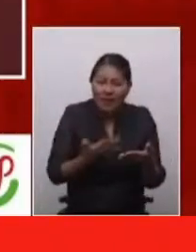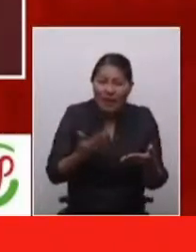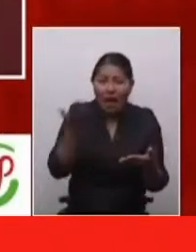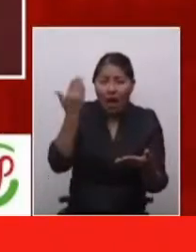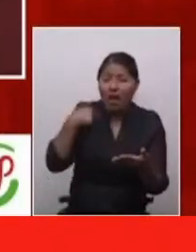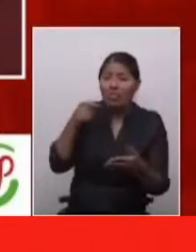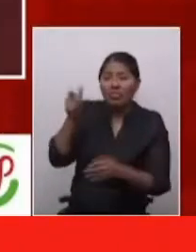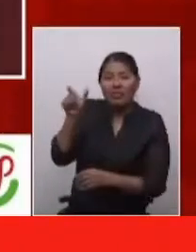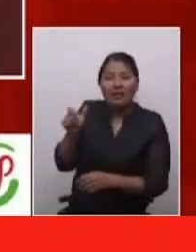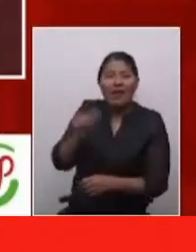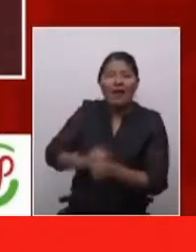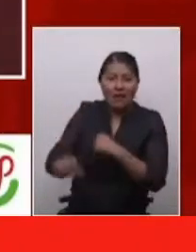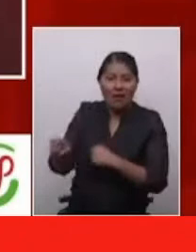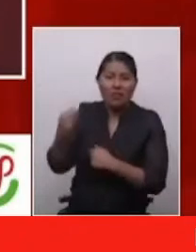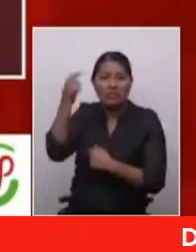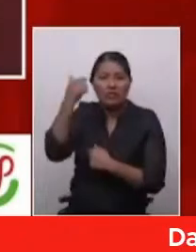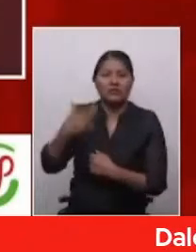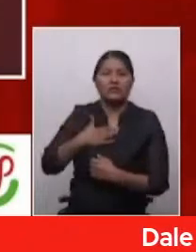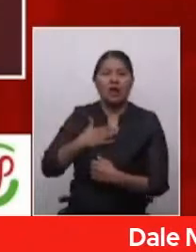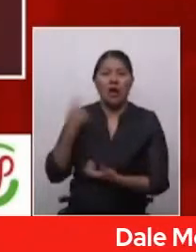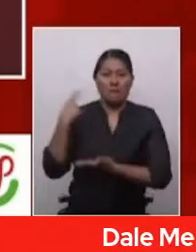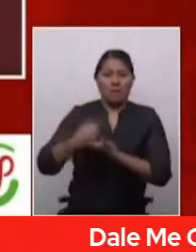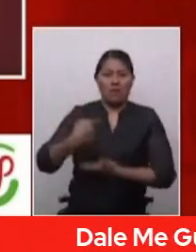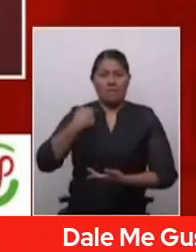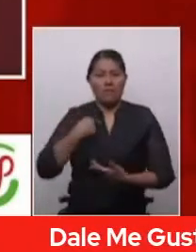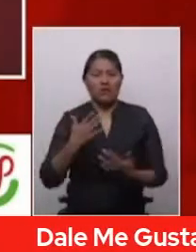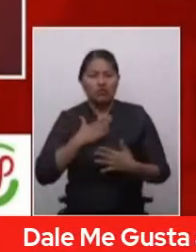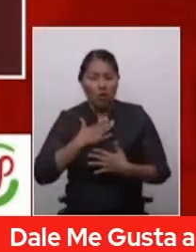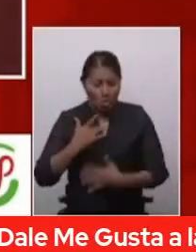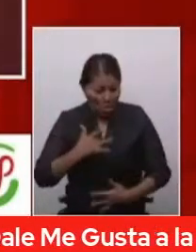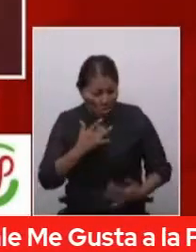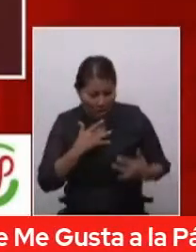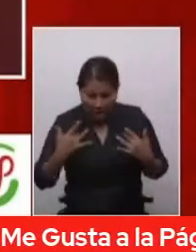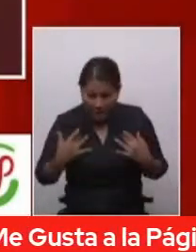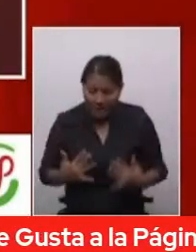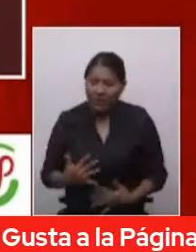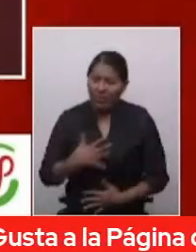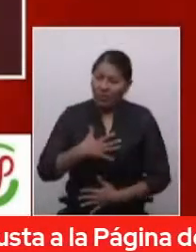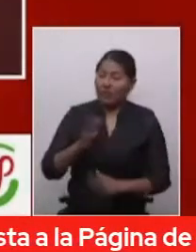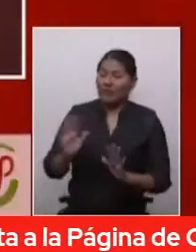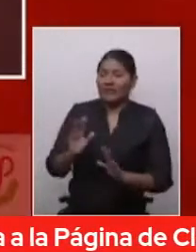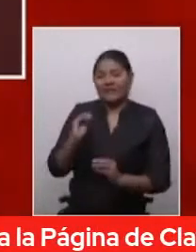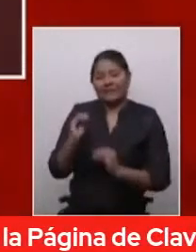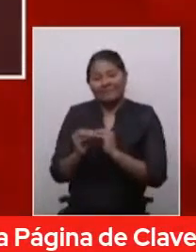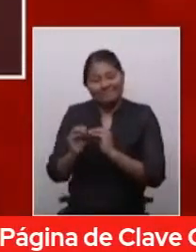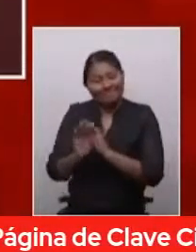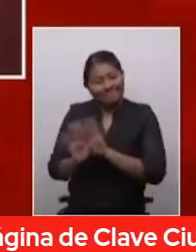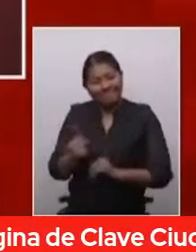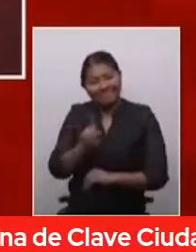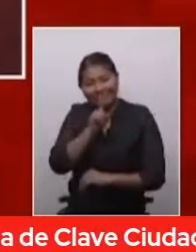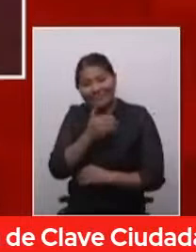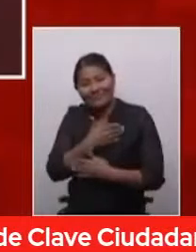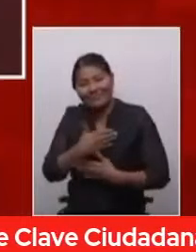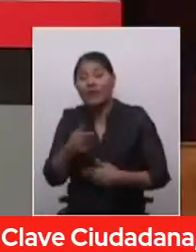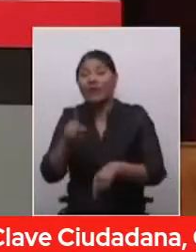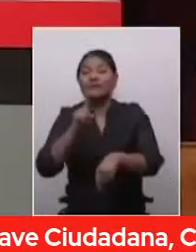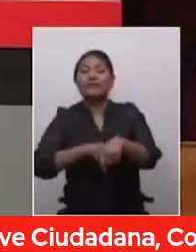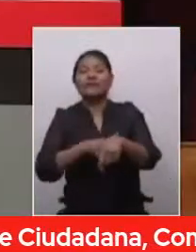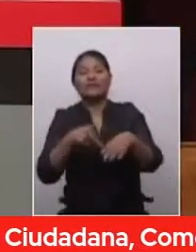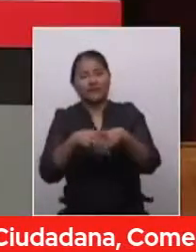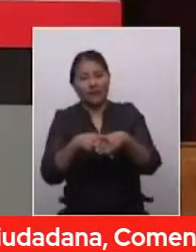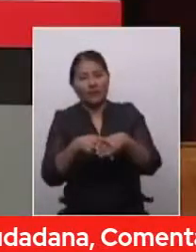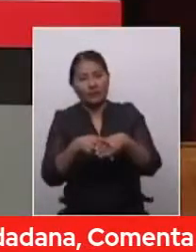el muchacho me acusa de tocamientos indebidos y una serie de cosas indecorosas que prefiero no mencionar. Quede claro. Tiempo, que candidato